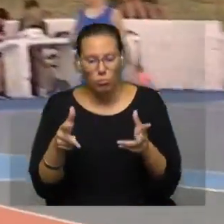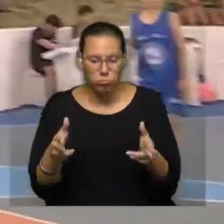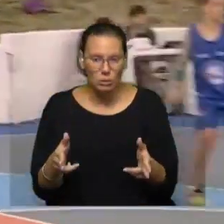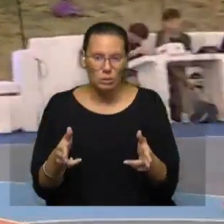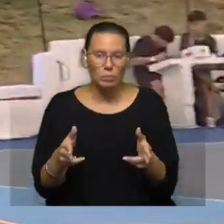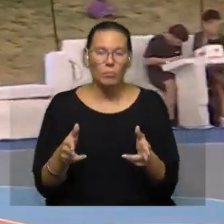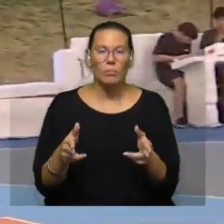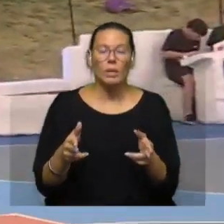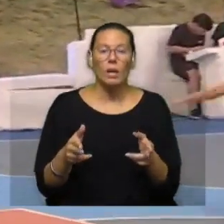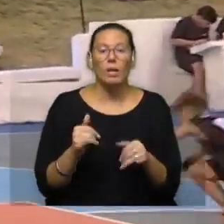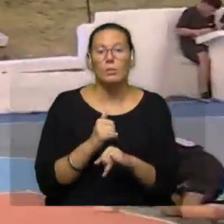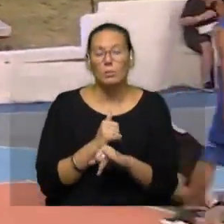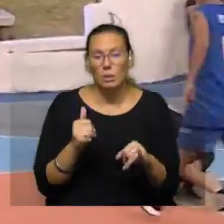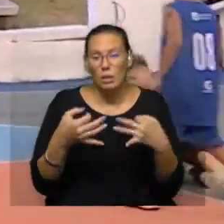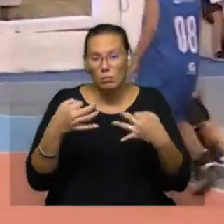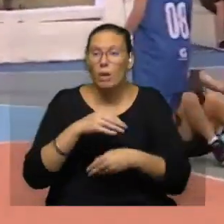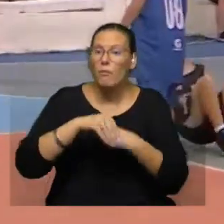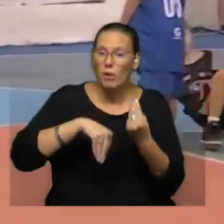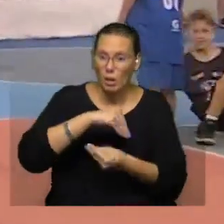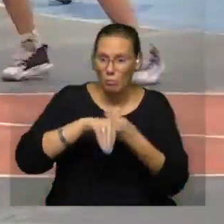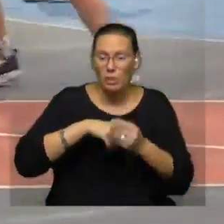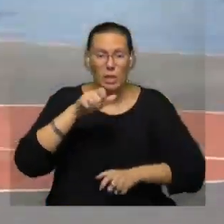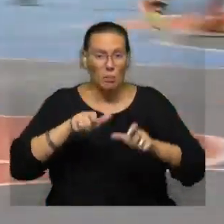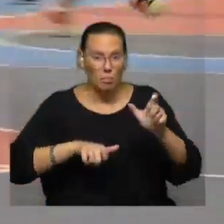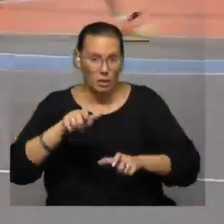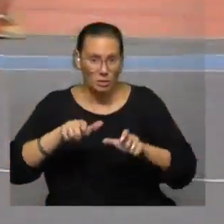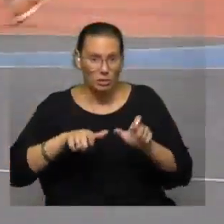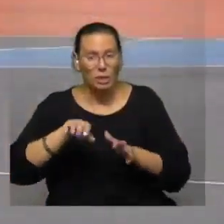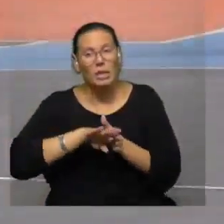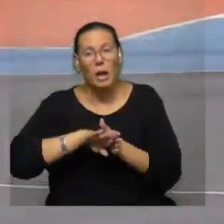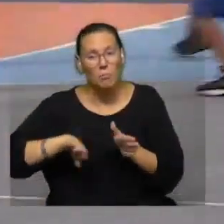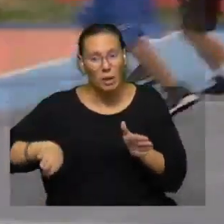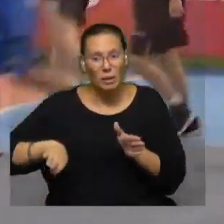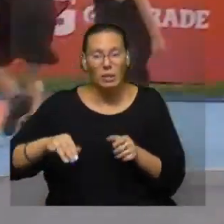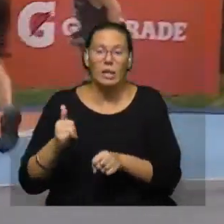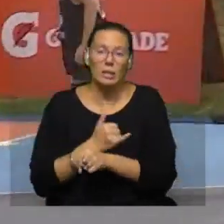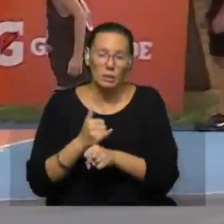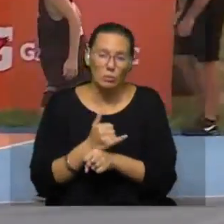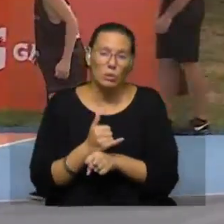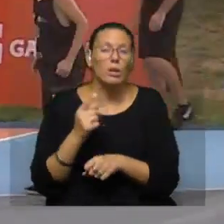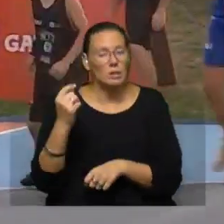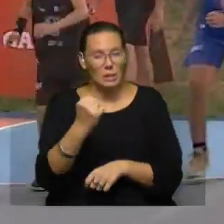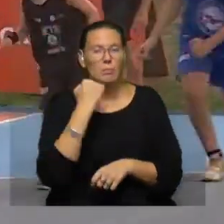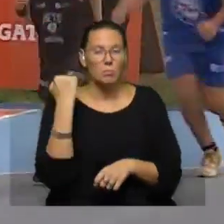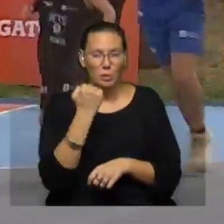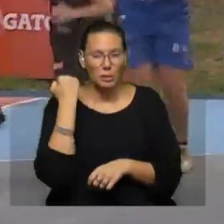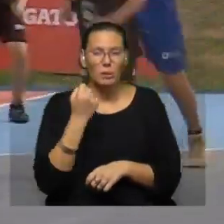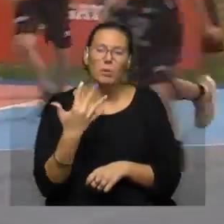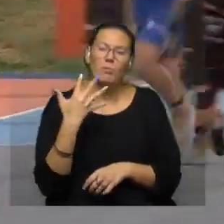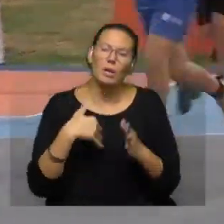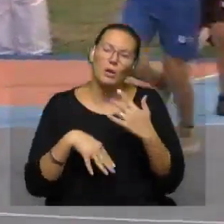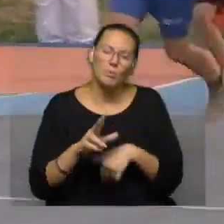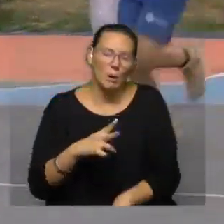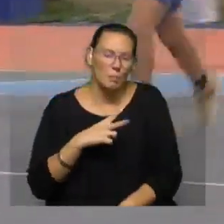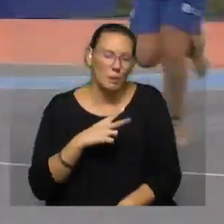un cierre que se merece entre las familias, entre la gente y por fuera de lo institucional, que es bien importante, pero que también tiene un valor más íntimo.